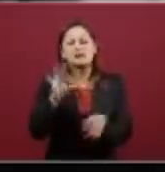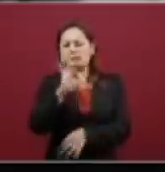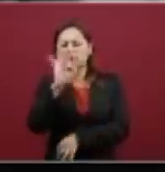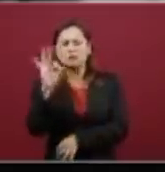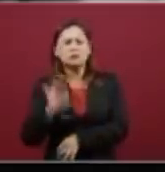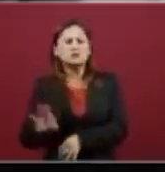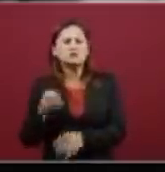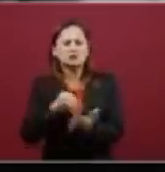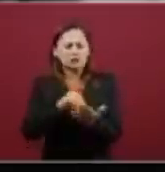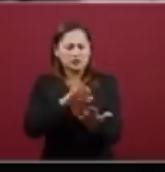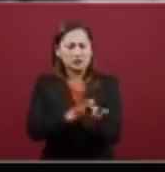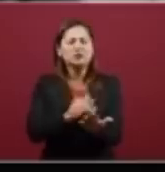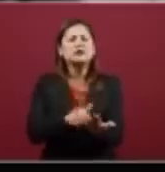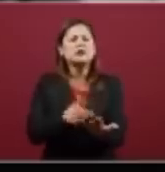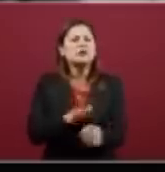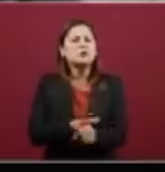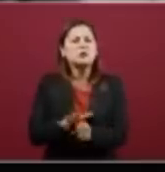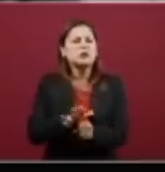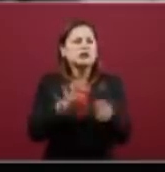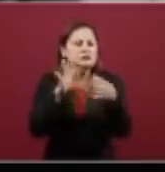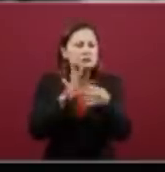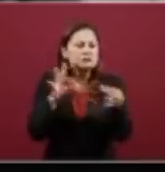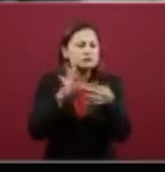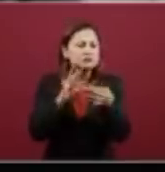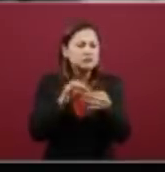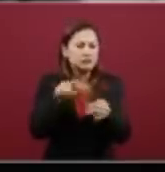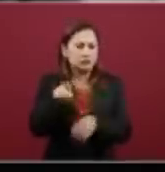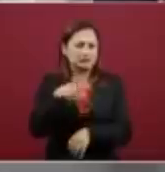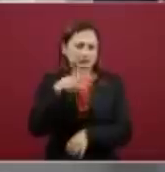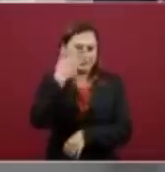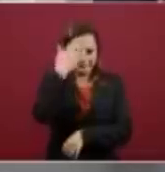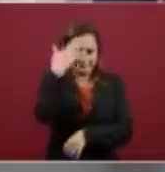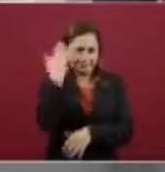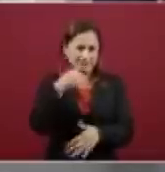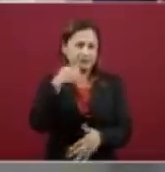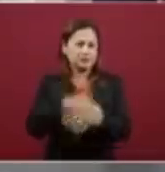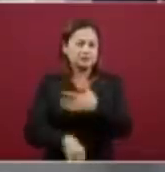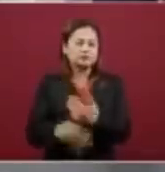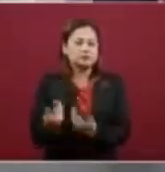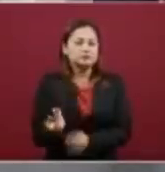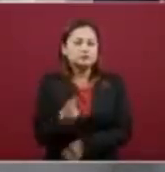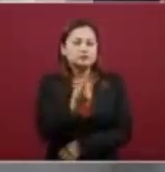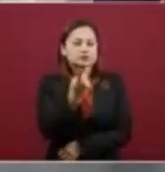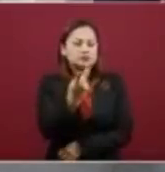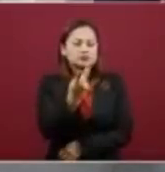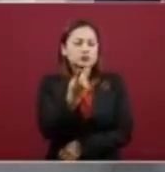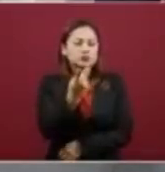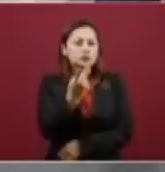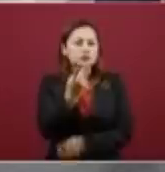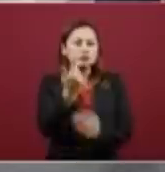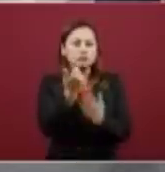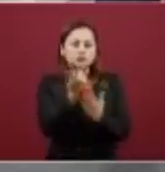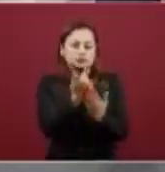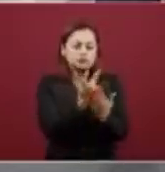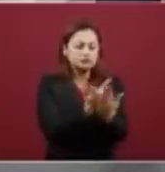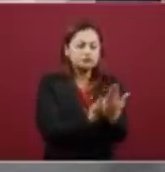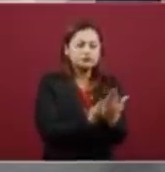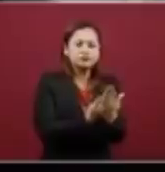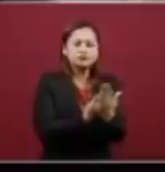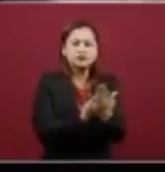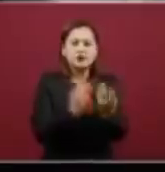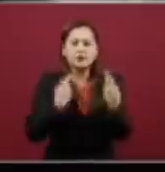tiene registrado, seguramente usted tiene la radiografía de los hechos, ¿qué porcentaje de los casos de periodistas